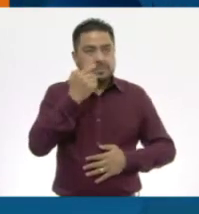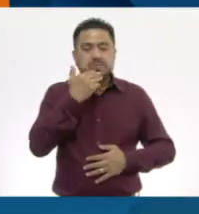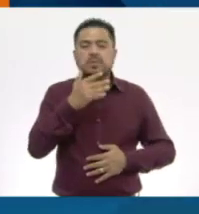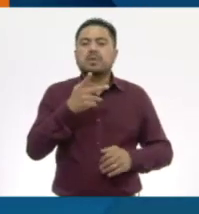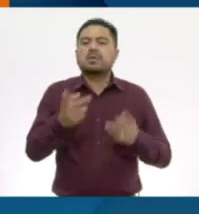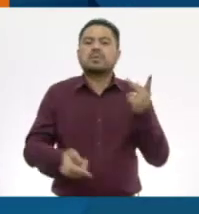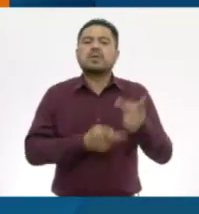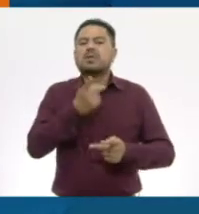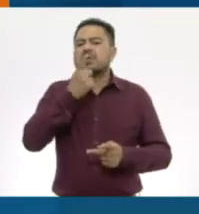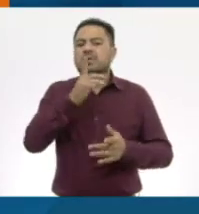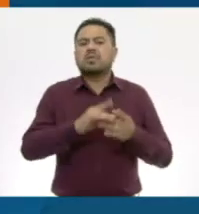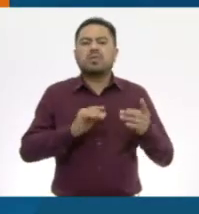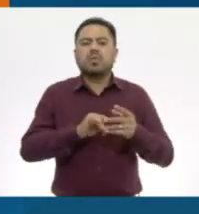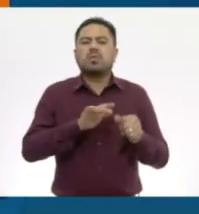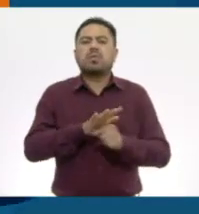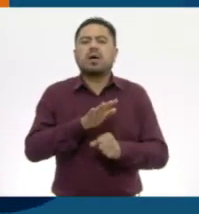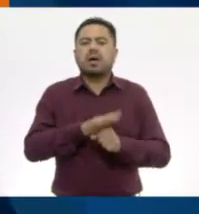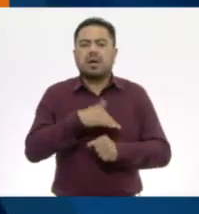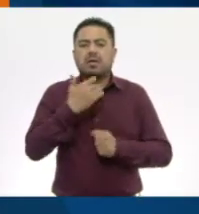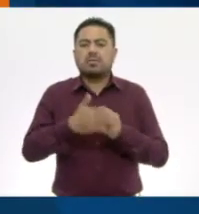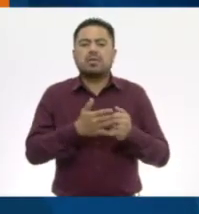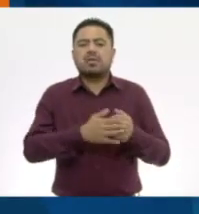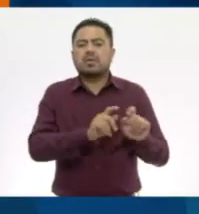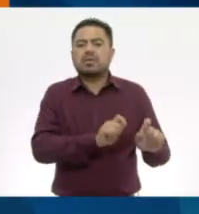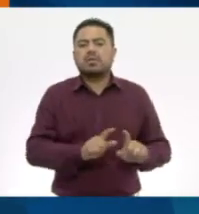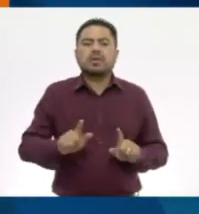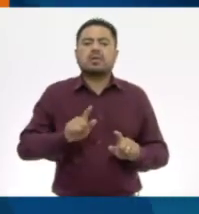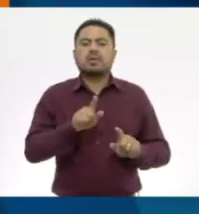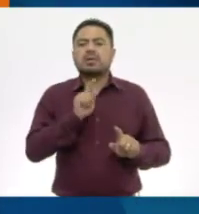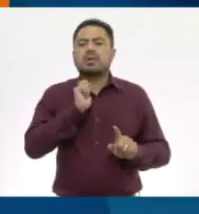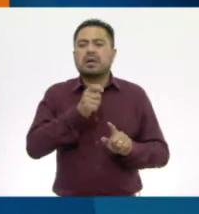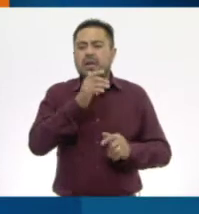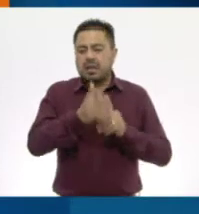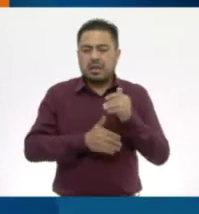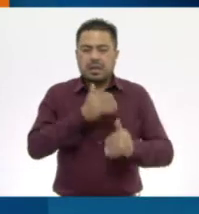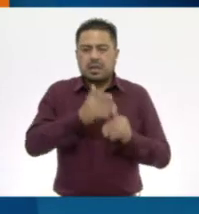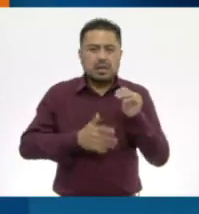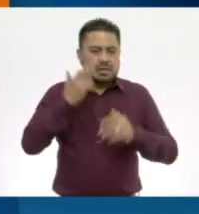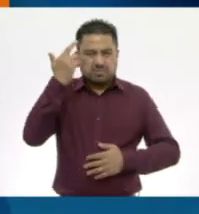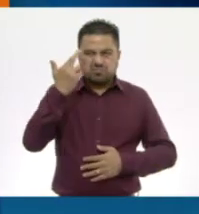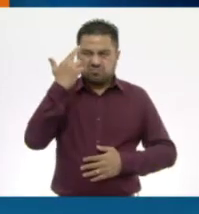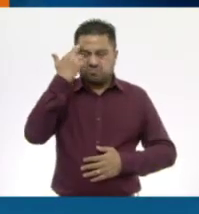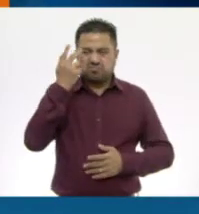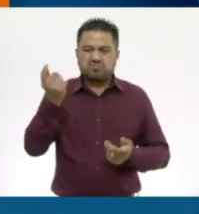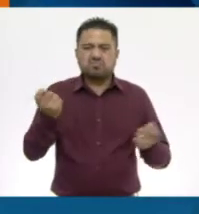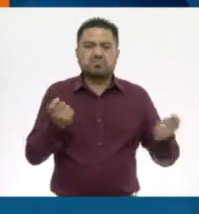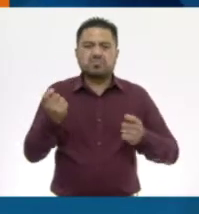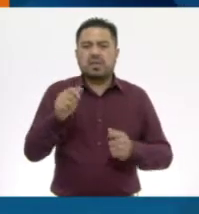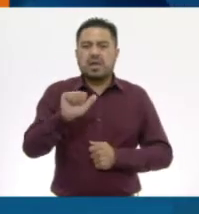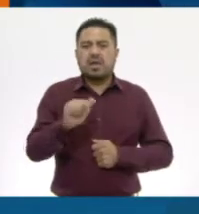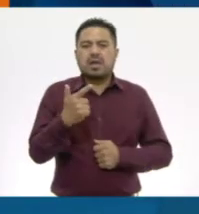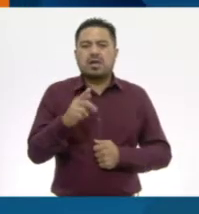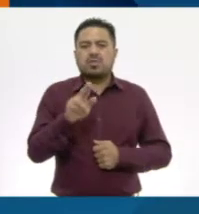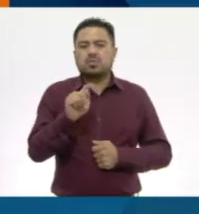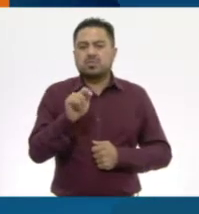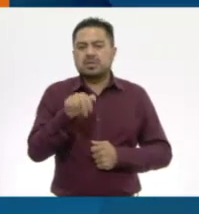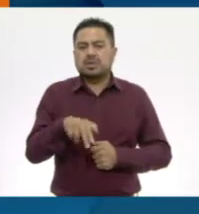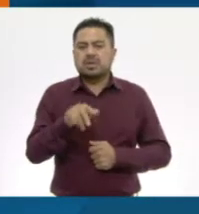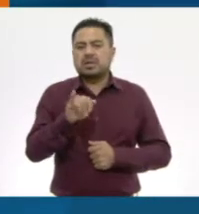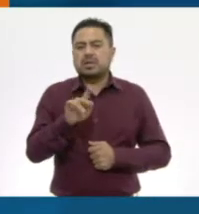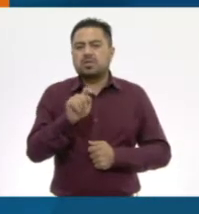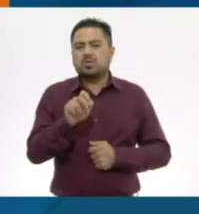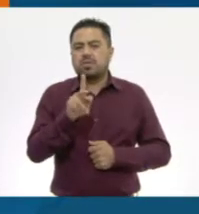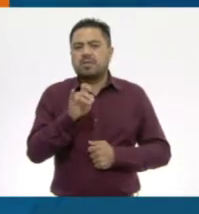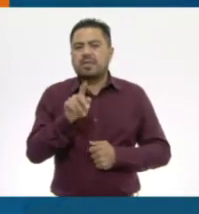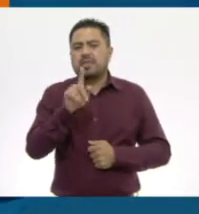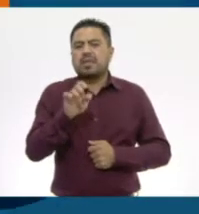pregunta dice: ¿cuál de los siguientes fue el motivo por el que terminó el imperio de Agustín de Iturbide? Son 3 opciones, tenemos que seleccionar uno.